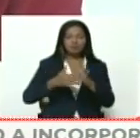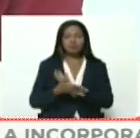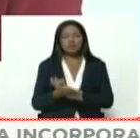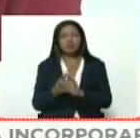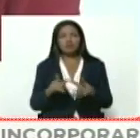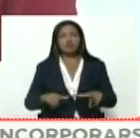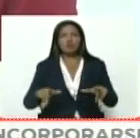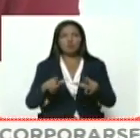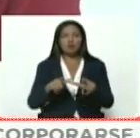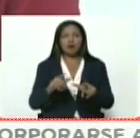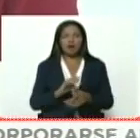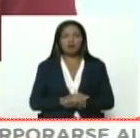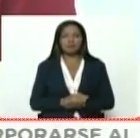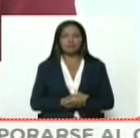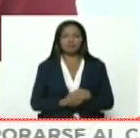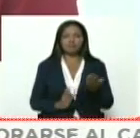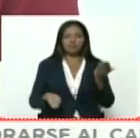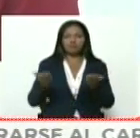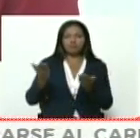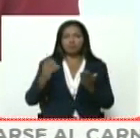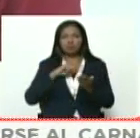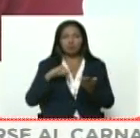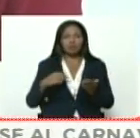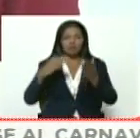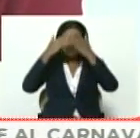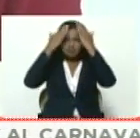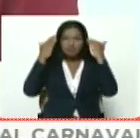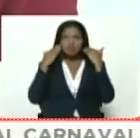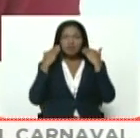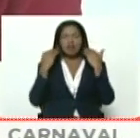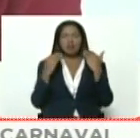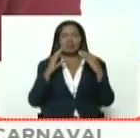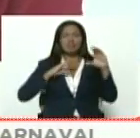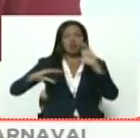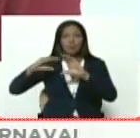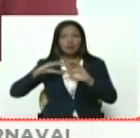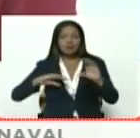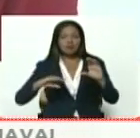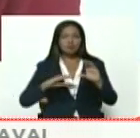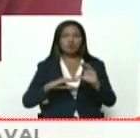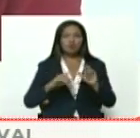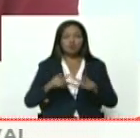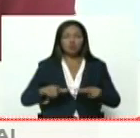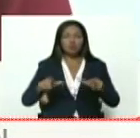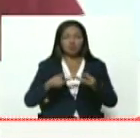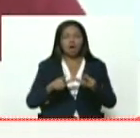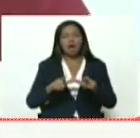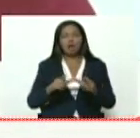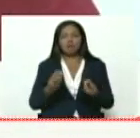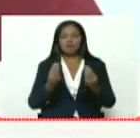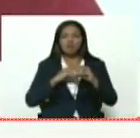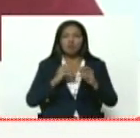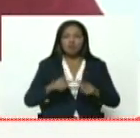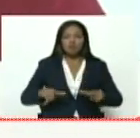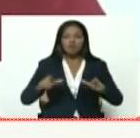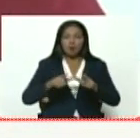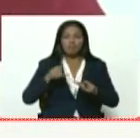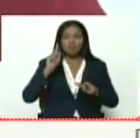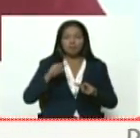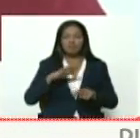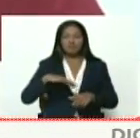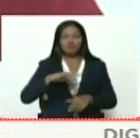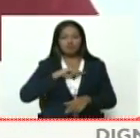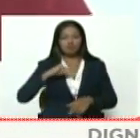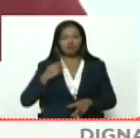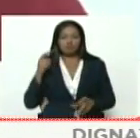campo de la mediática, donde nuestro hermano Fidel Madroñero nos ha estado apoyando con la página web, con la conformación de un espacio donde